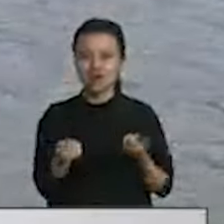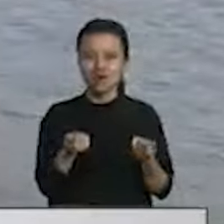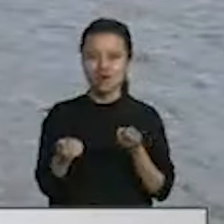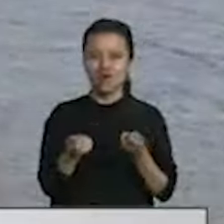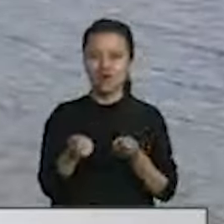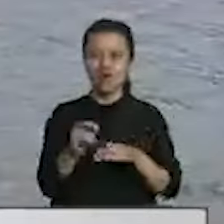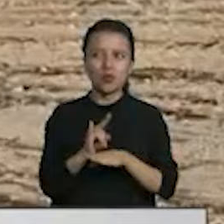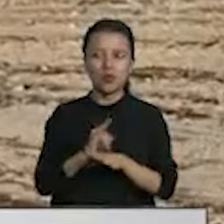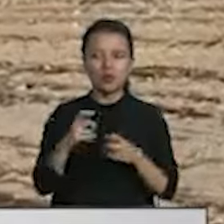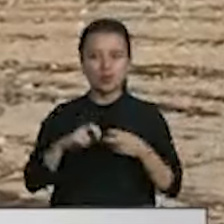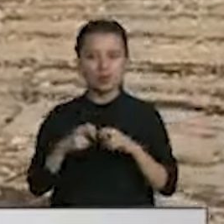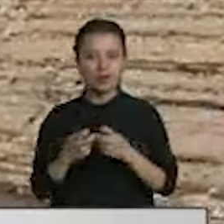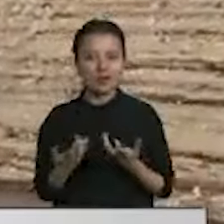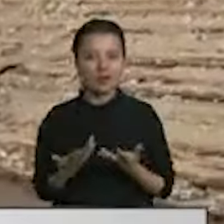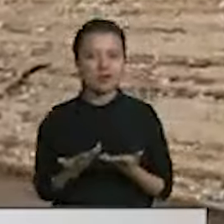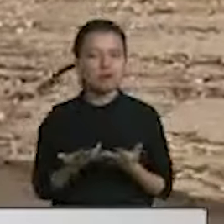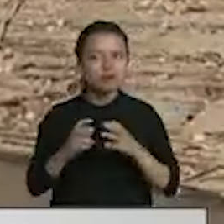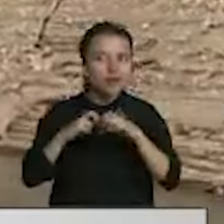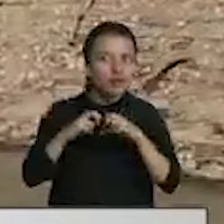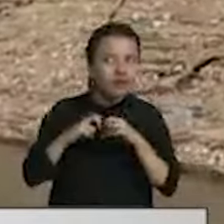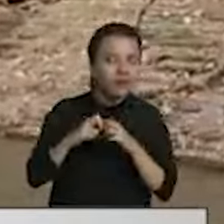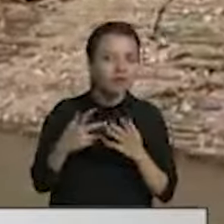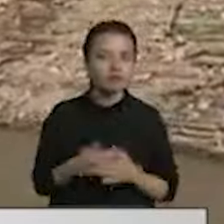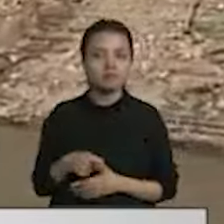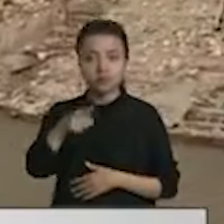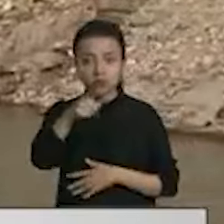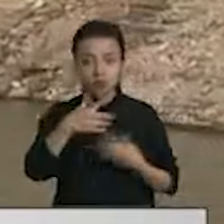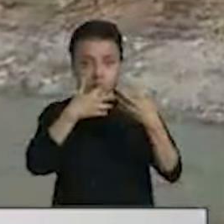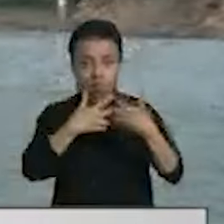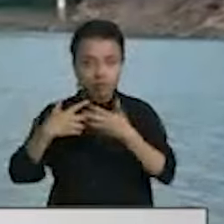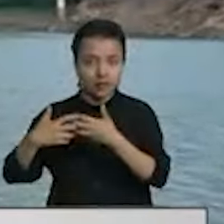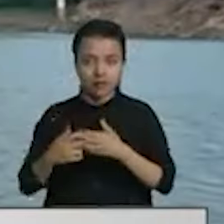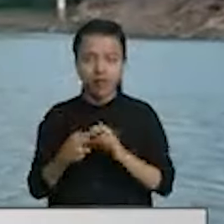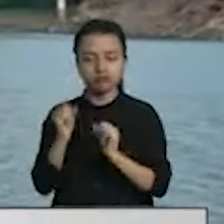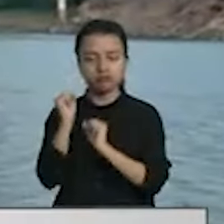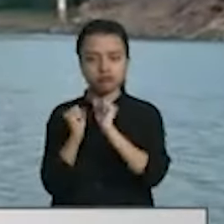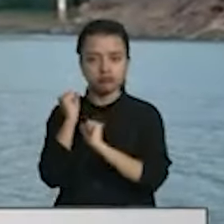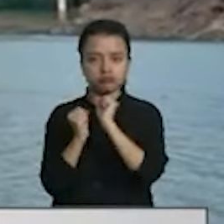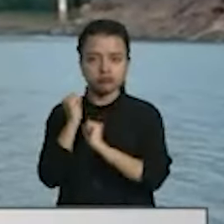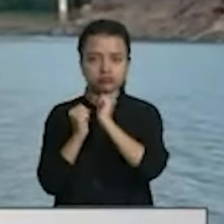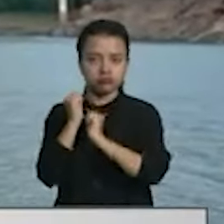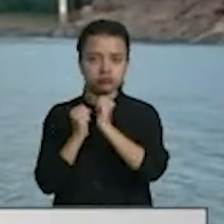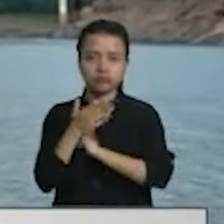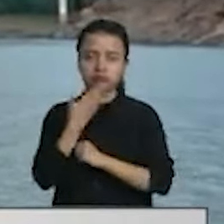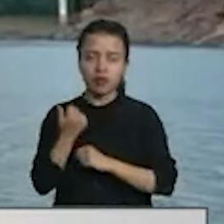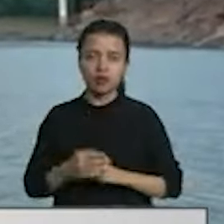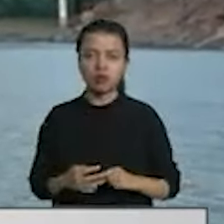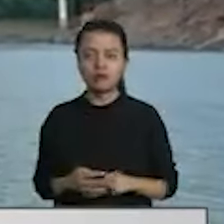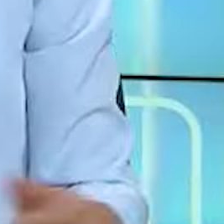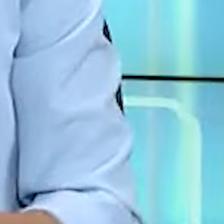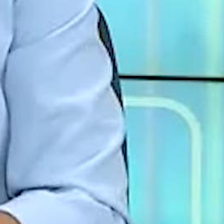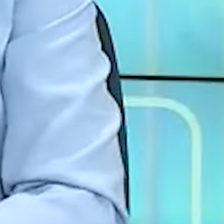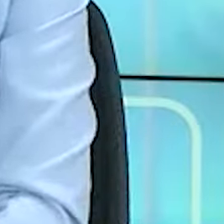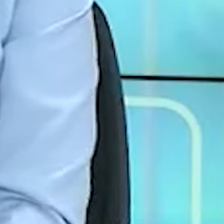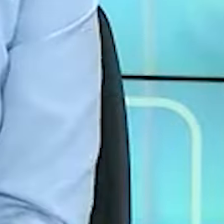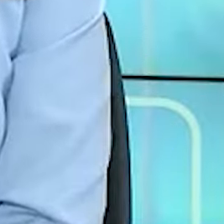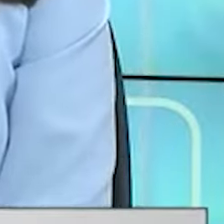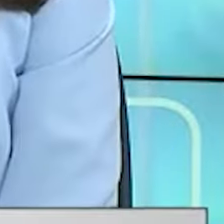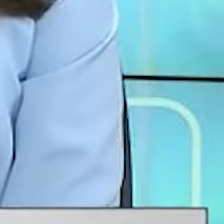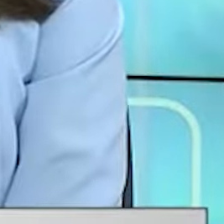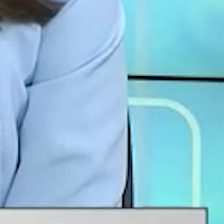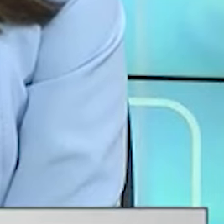energía, al tiempo que sugirió a las empresas abastecerse con plantas de energía por si se agrava el fenómeno. Los